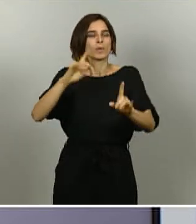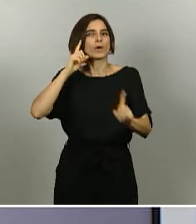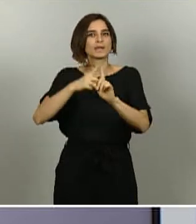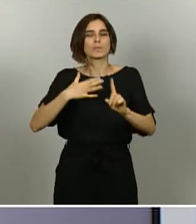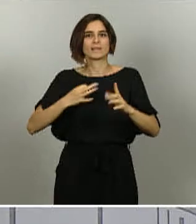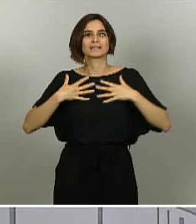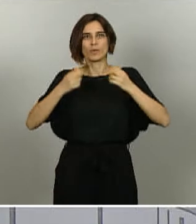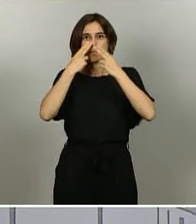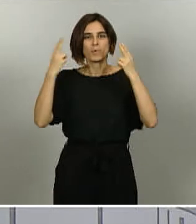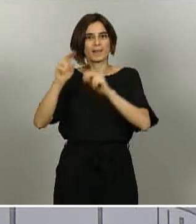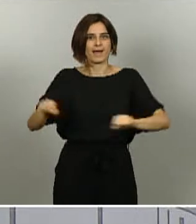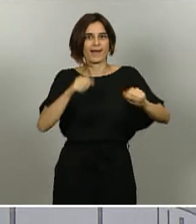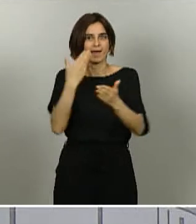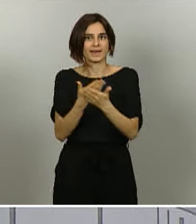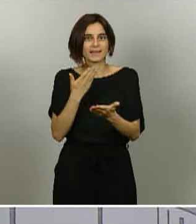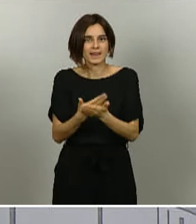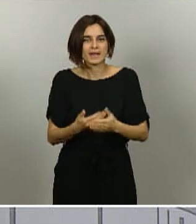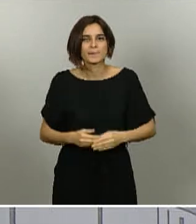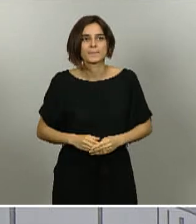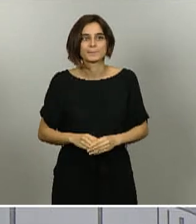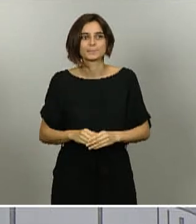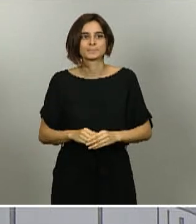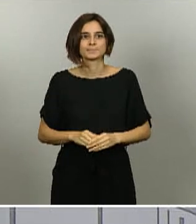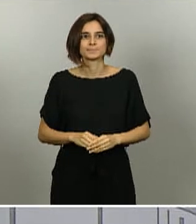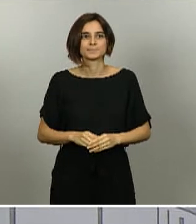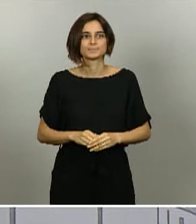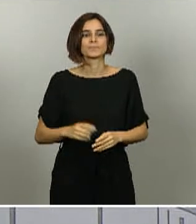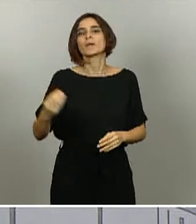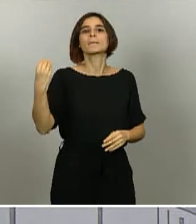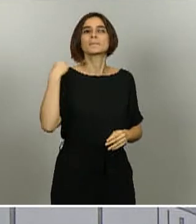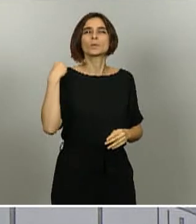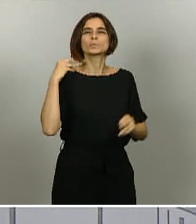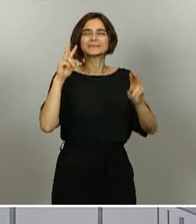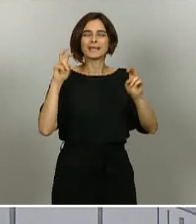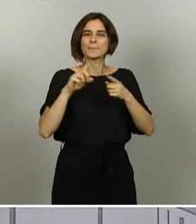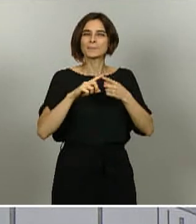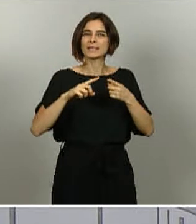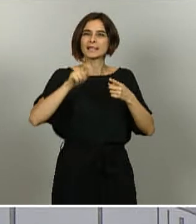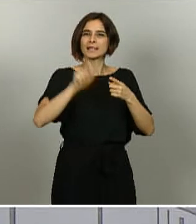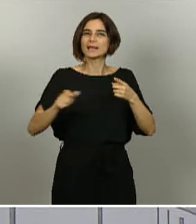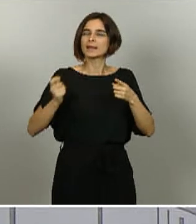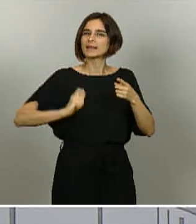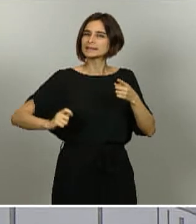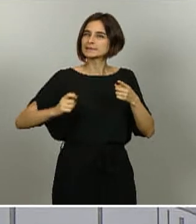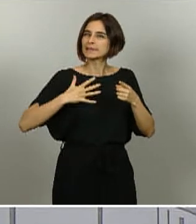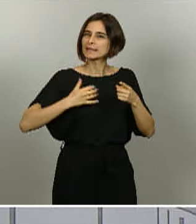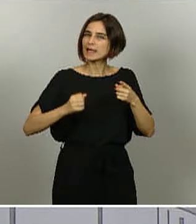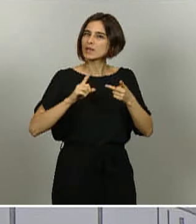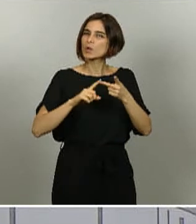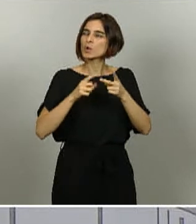Bueno, los sanitarios, el rastreo y... Mascarillas, las comunidades.